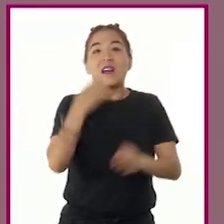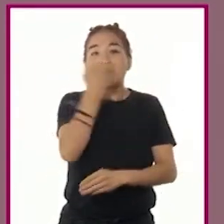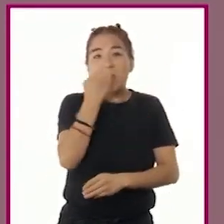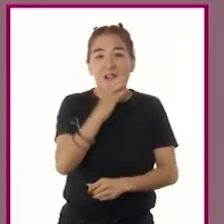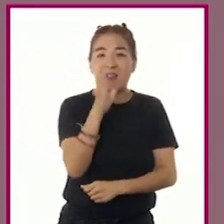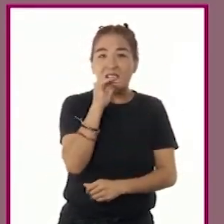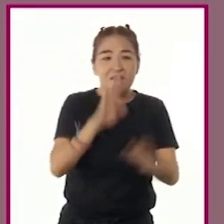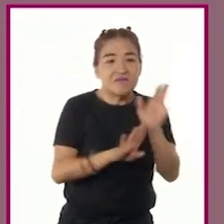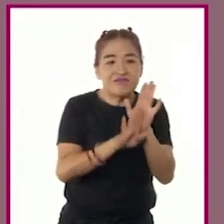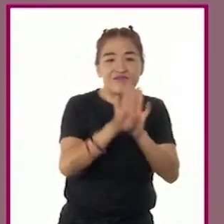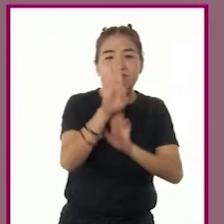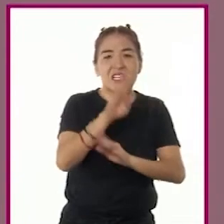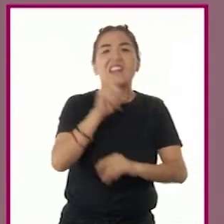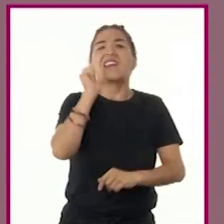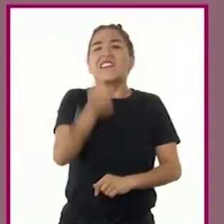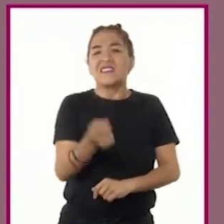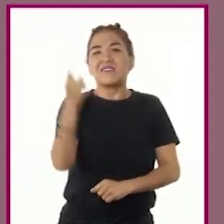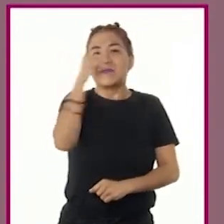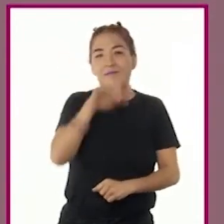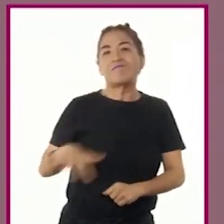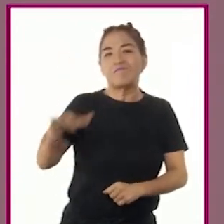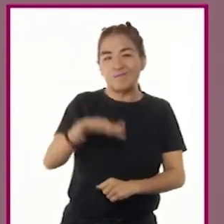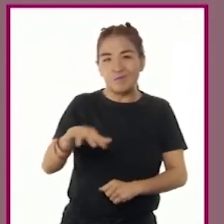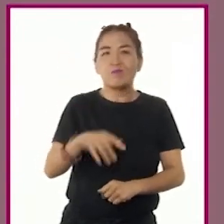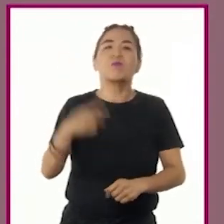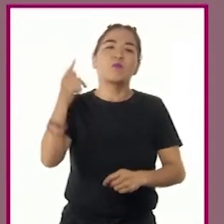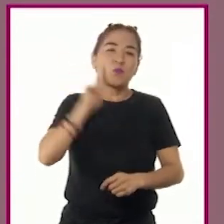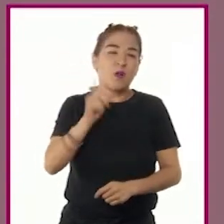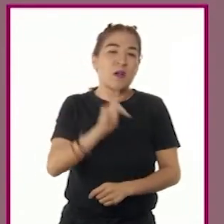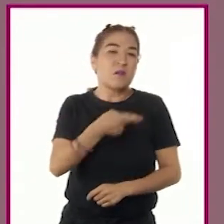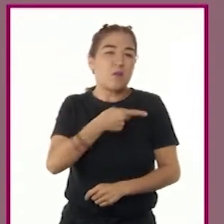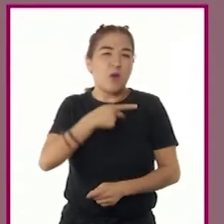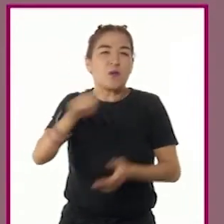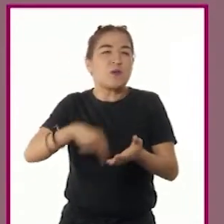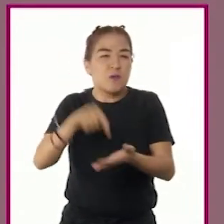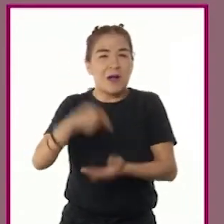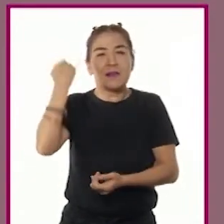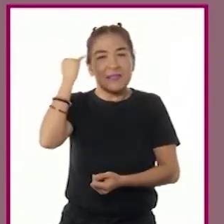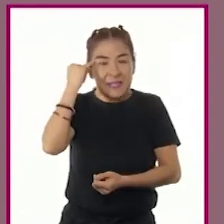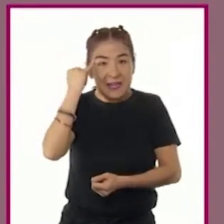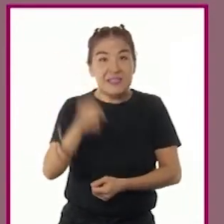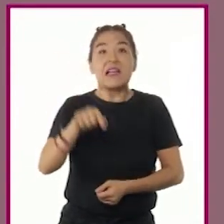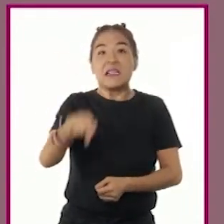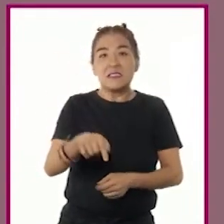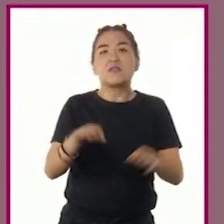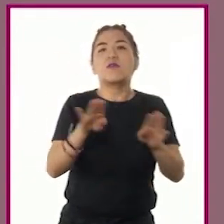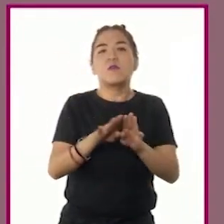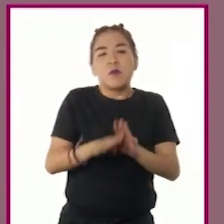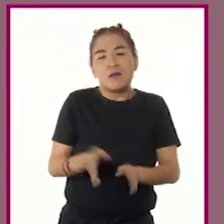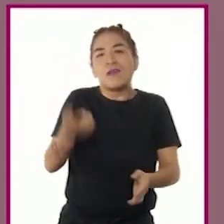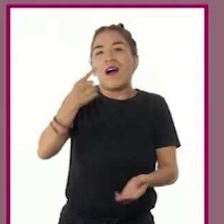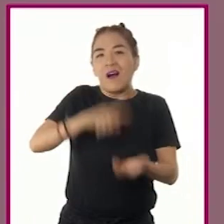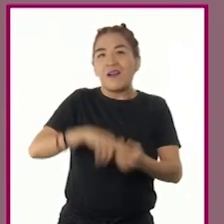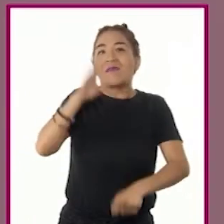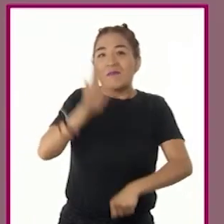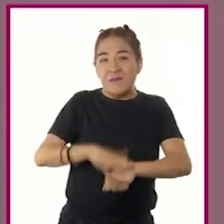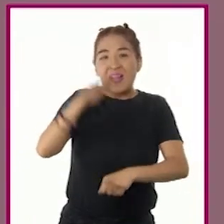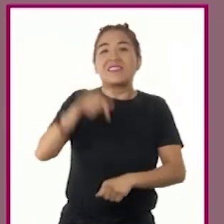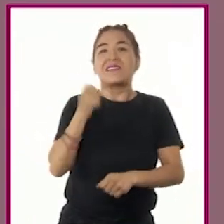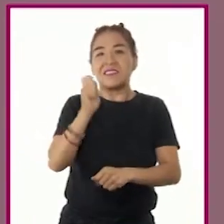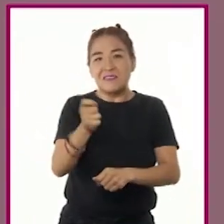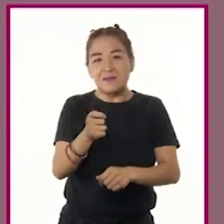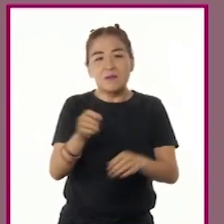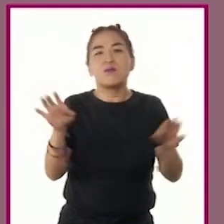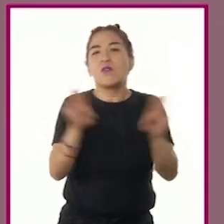educativo, que incide sobre todo en mujeres de estratos bajos, y el hecho de que los indígenas registran tasas inferiores